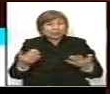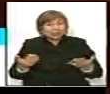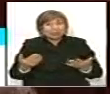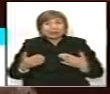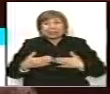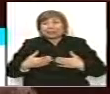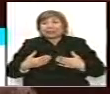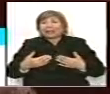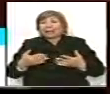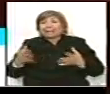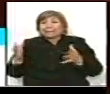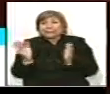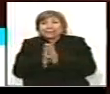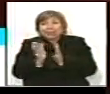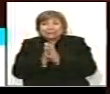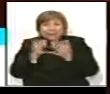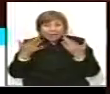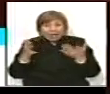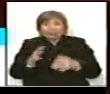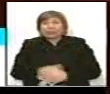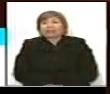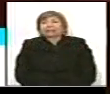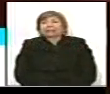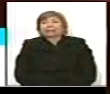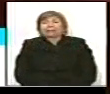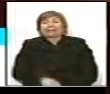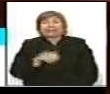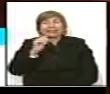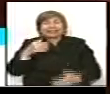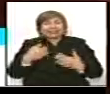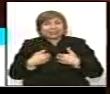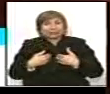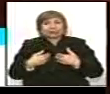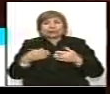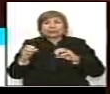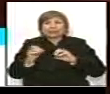Relaciones donde nos aplauden si tenemos éxito.